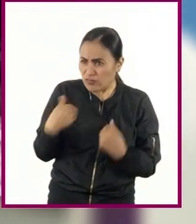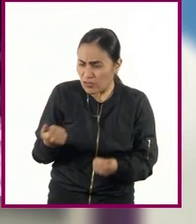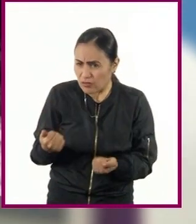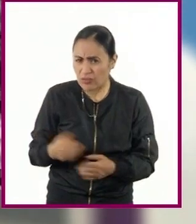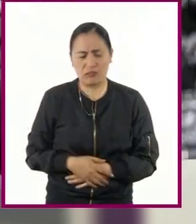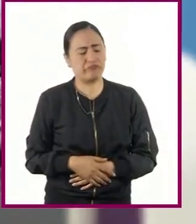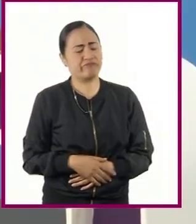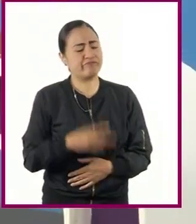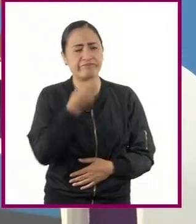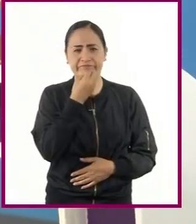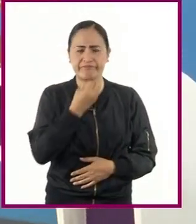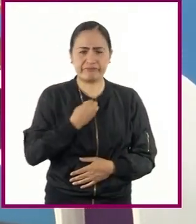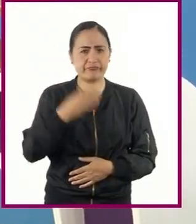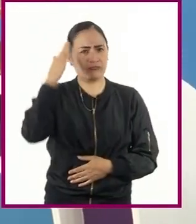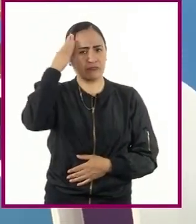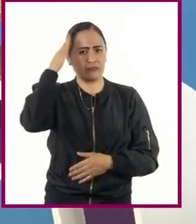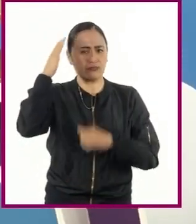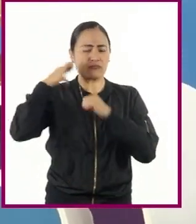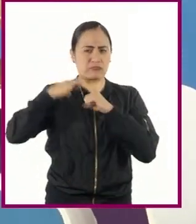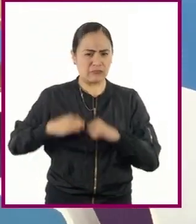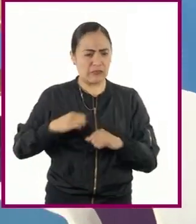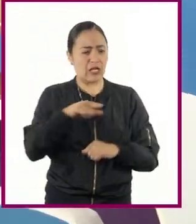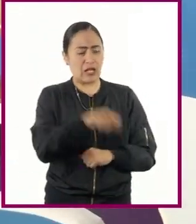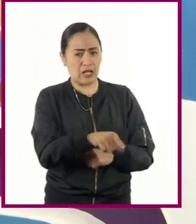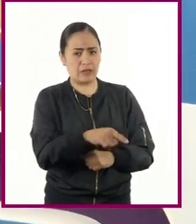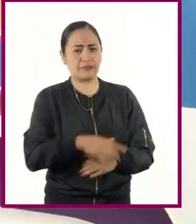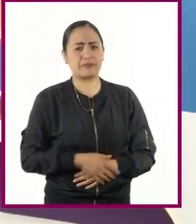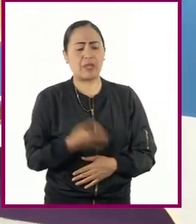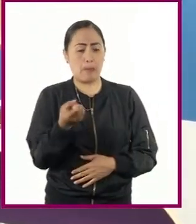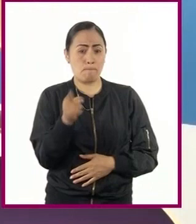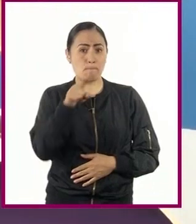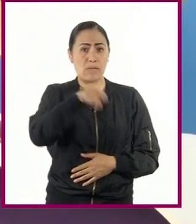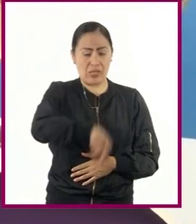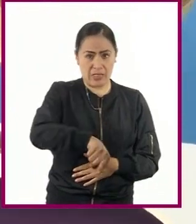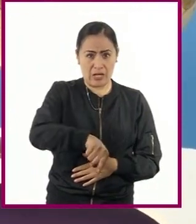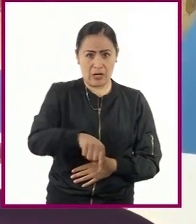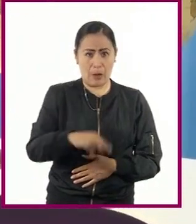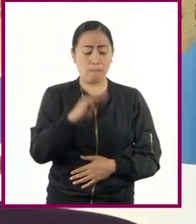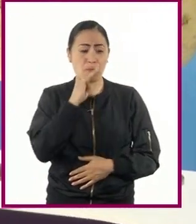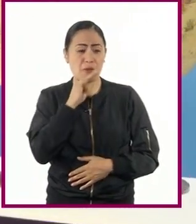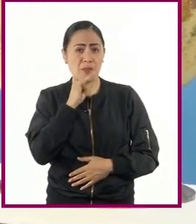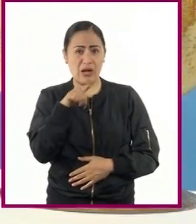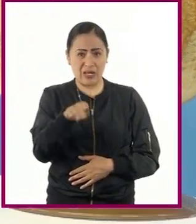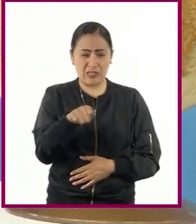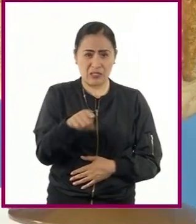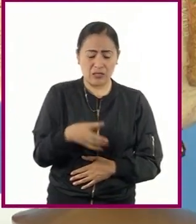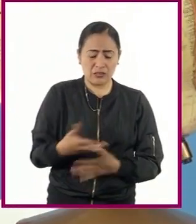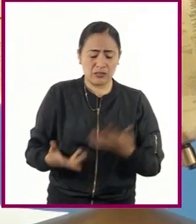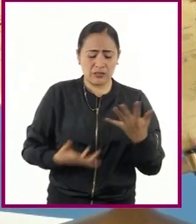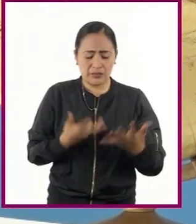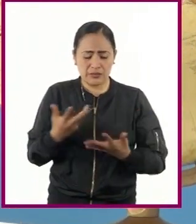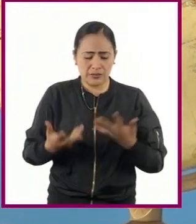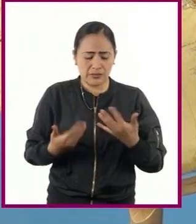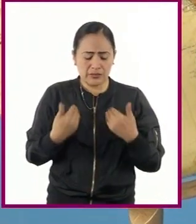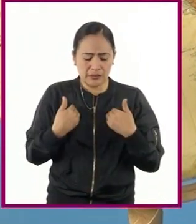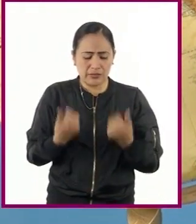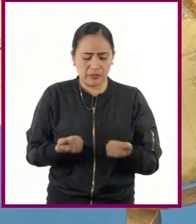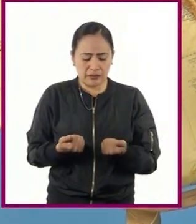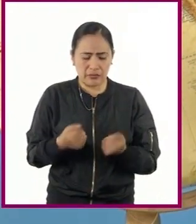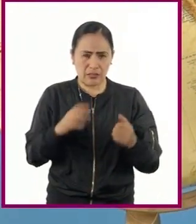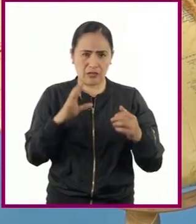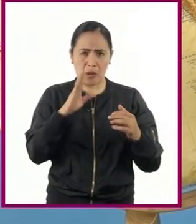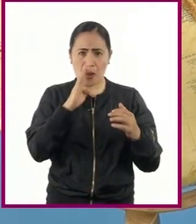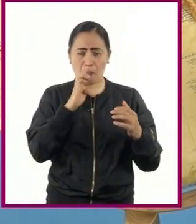tomó la decisión. Nadie se atrevía a transmitir la orden a la madre, pero ella lo comprendió. Sumergió el